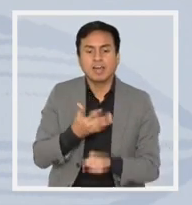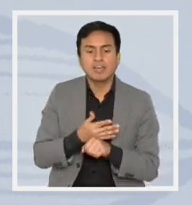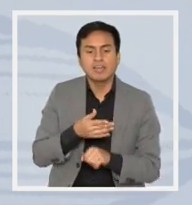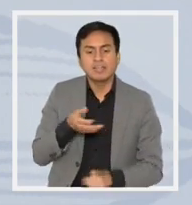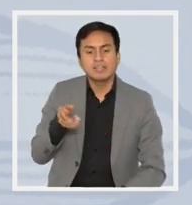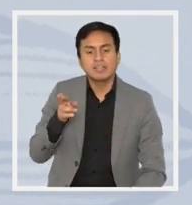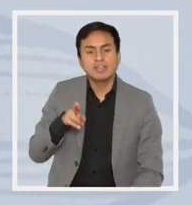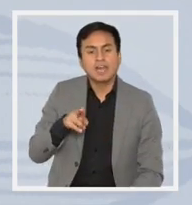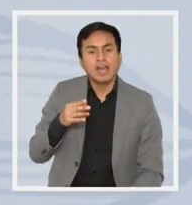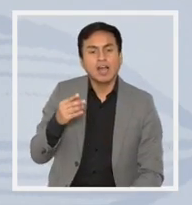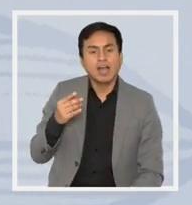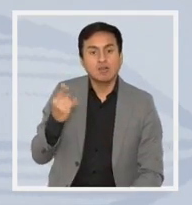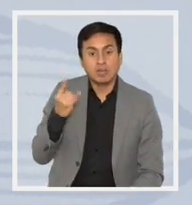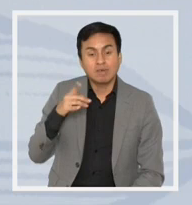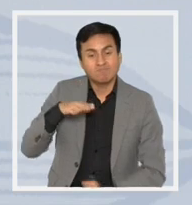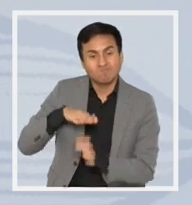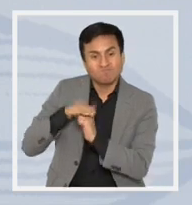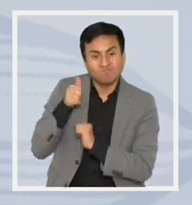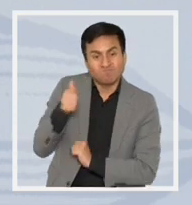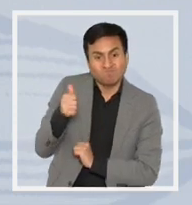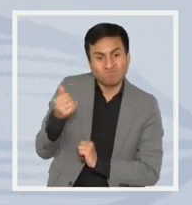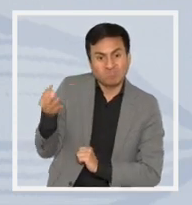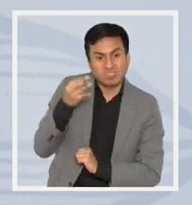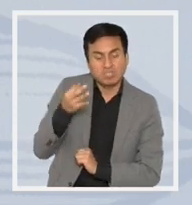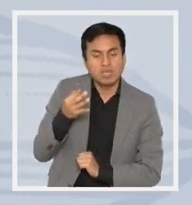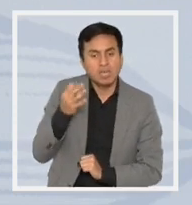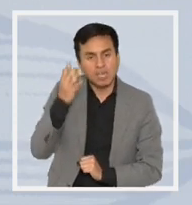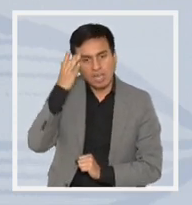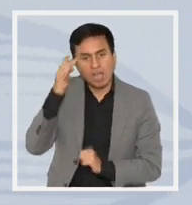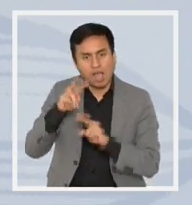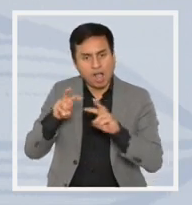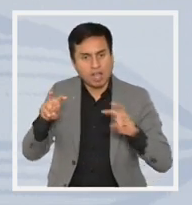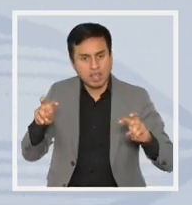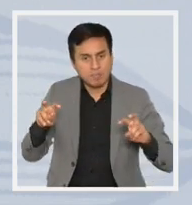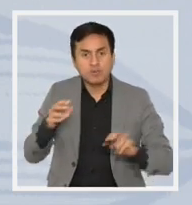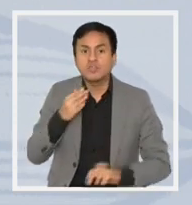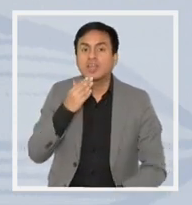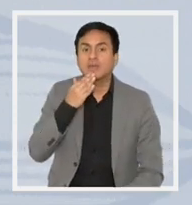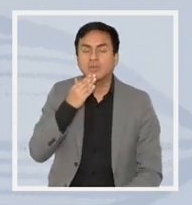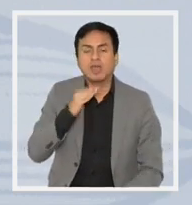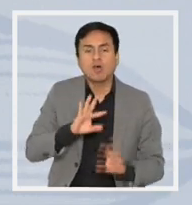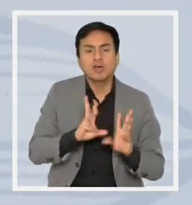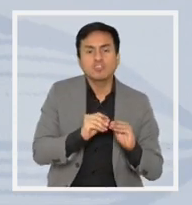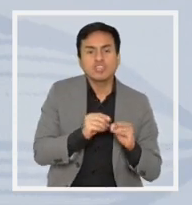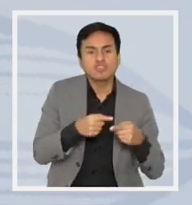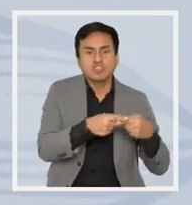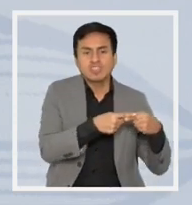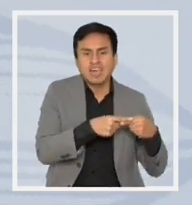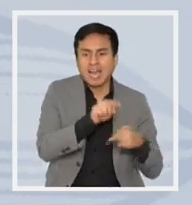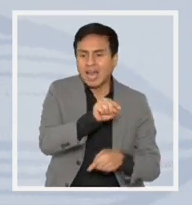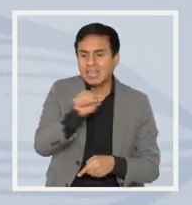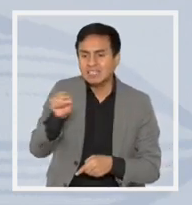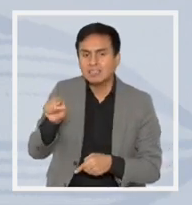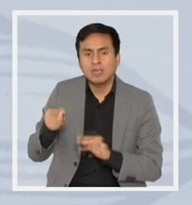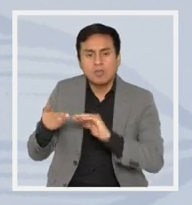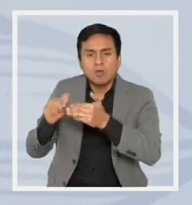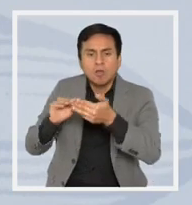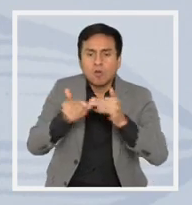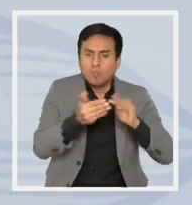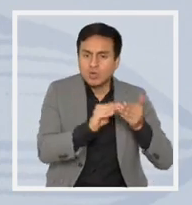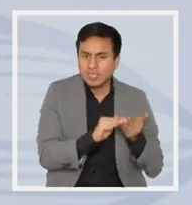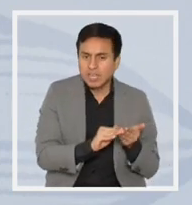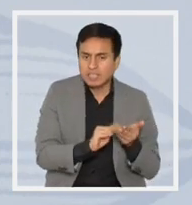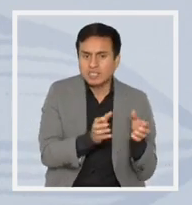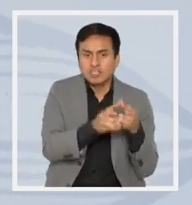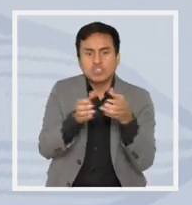lo recalcaba el rector, de los académicos, pero también de las organizaciones sociales, de las comunidades,